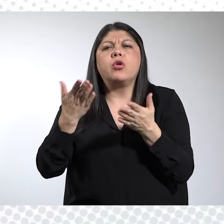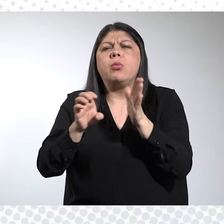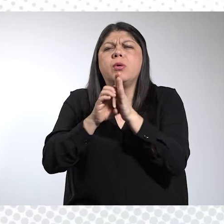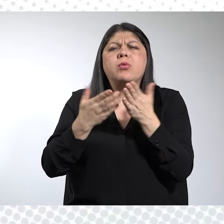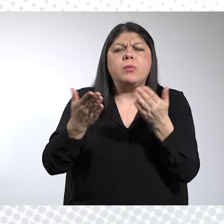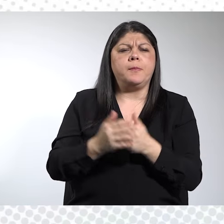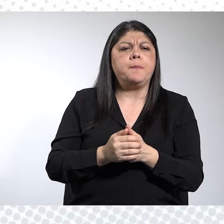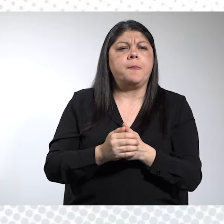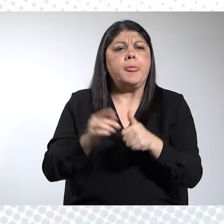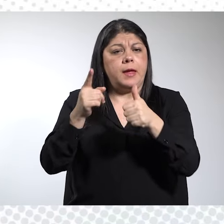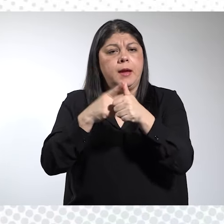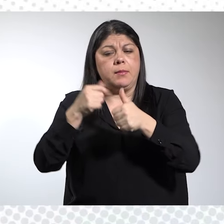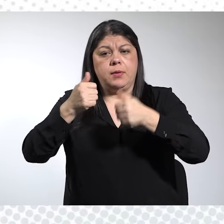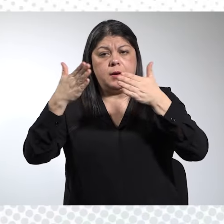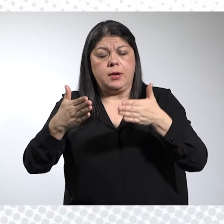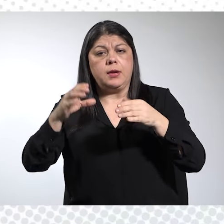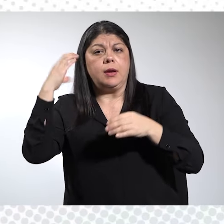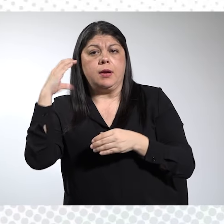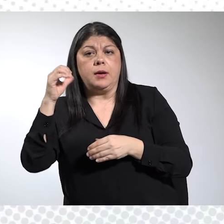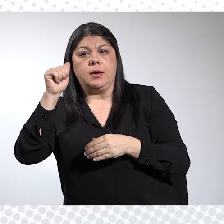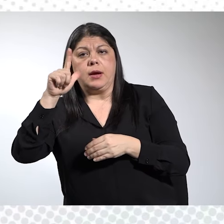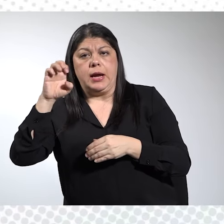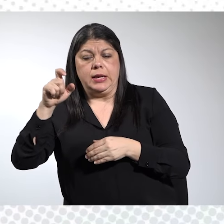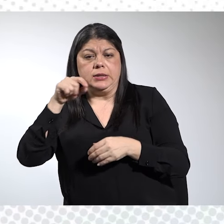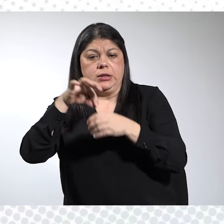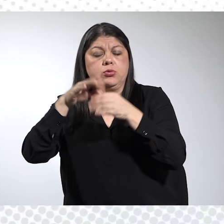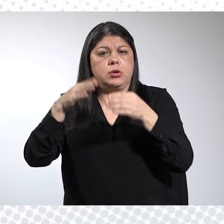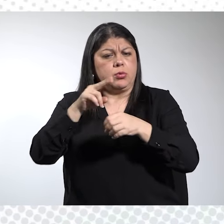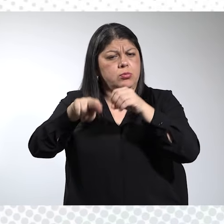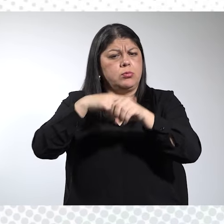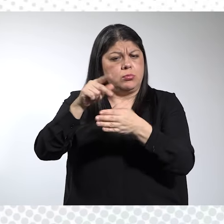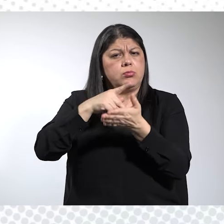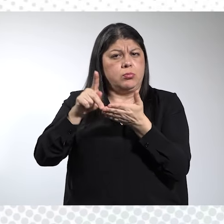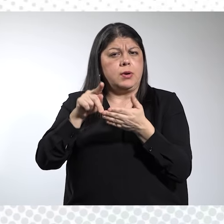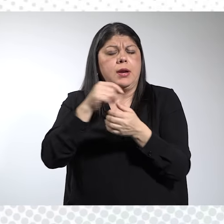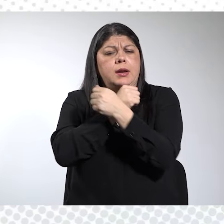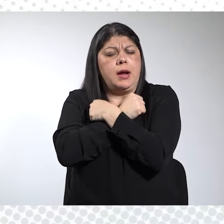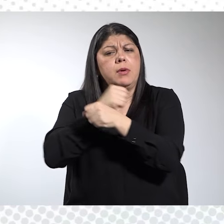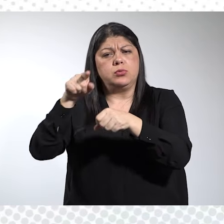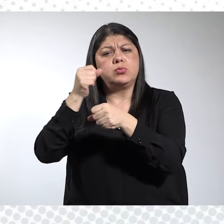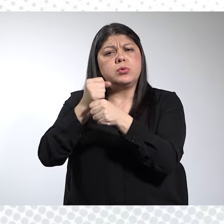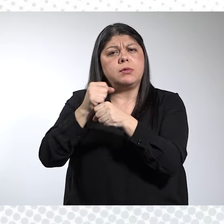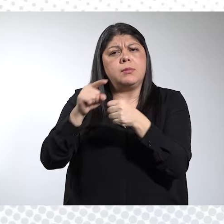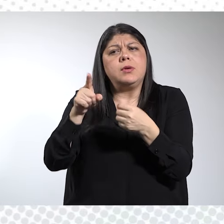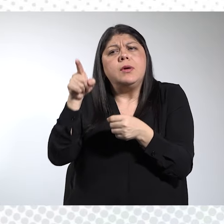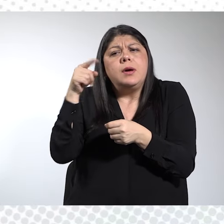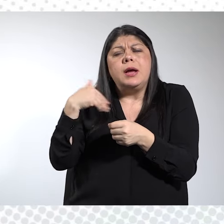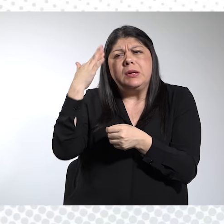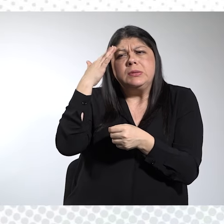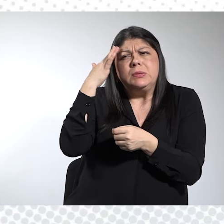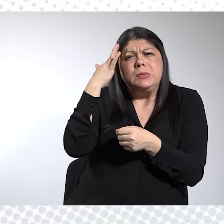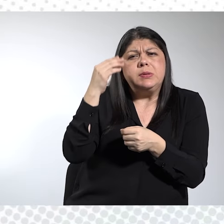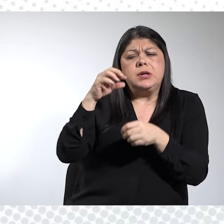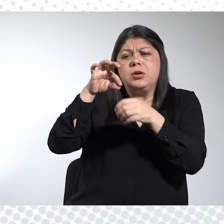el ejemplo? La primera candidatura por Cartago, don Alex es un agricultor nato. Él ama su oficio, pero está muy